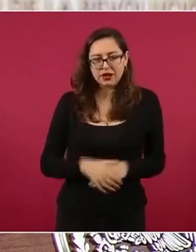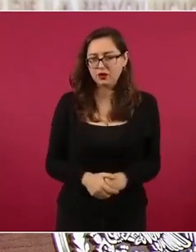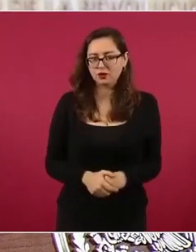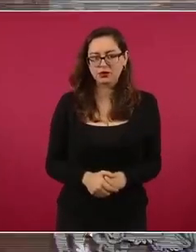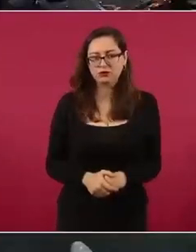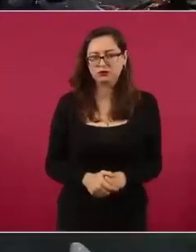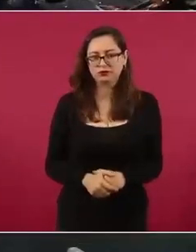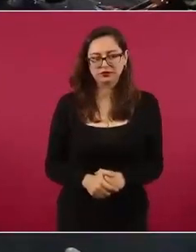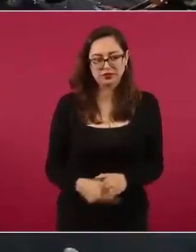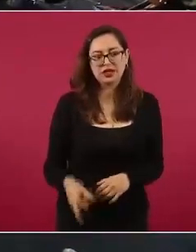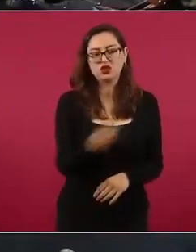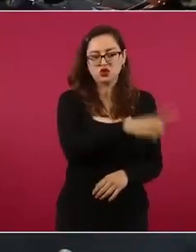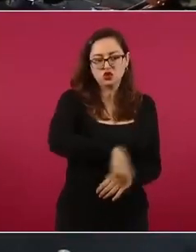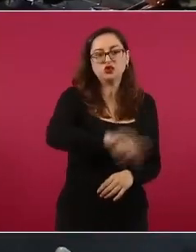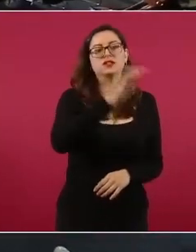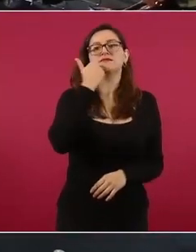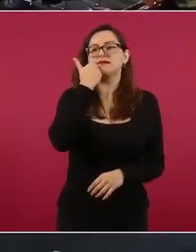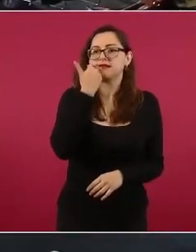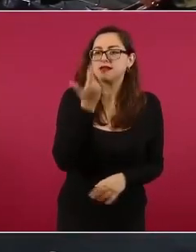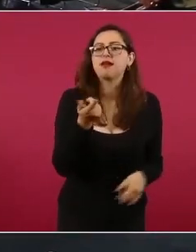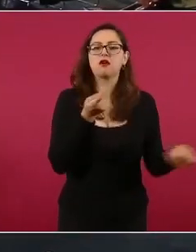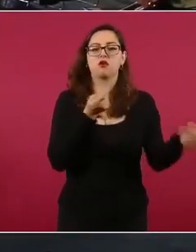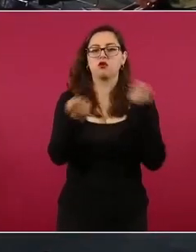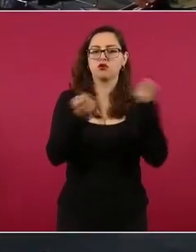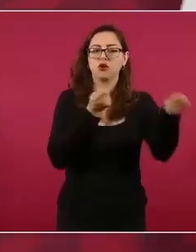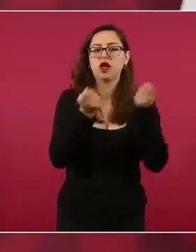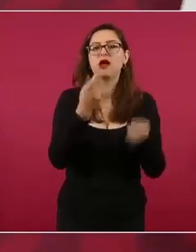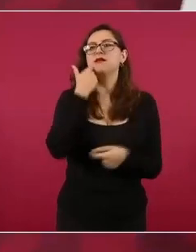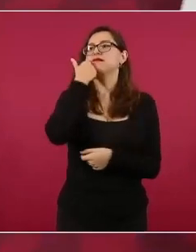el que ellos sigan siendo